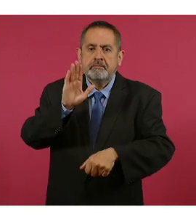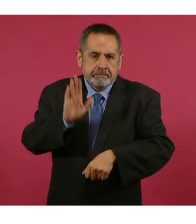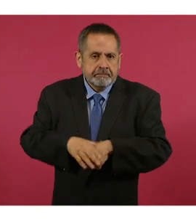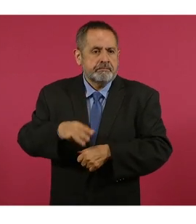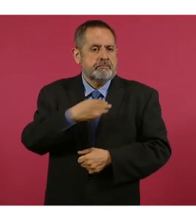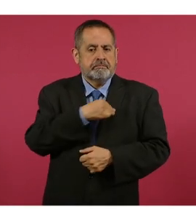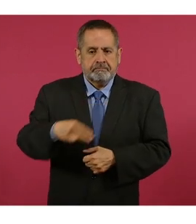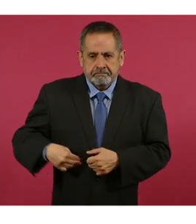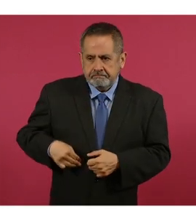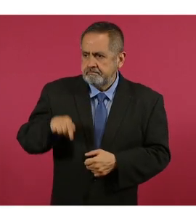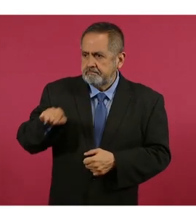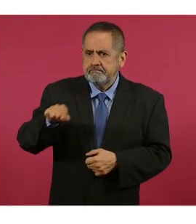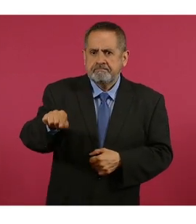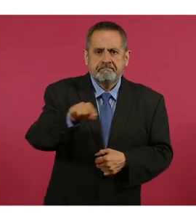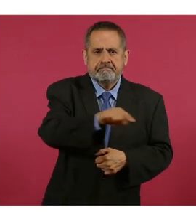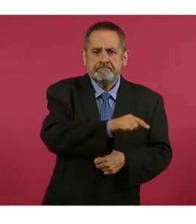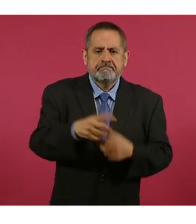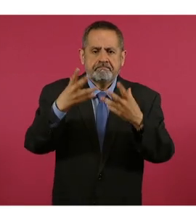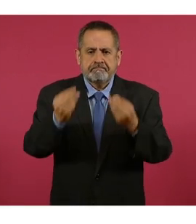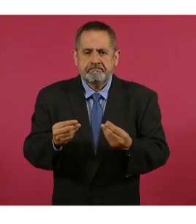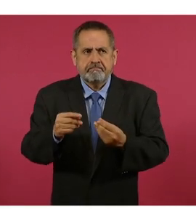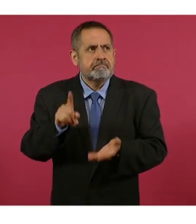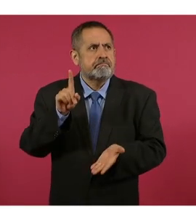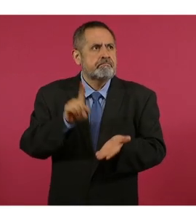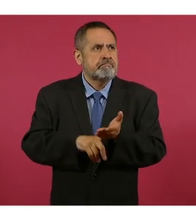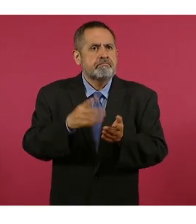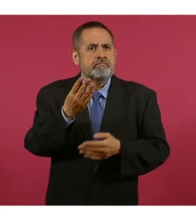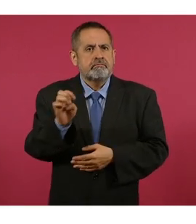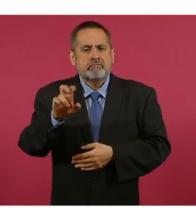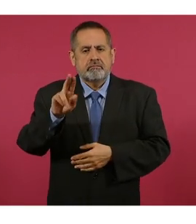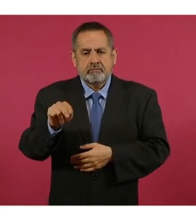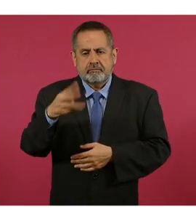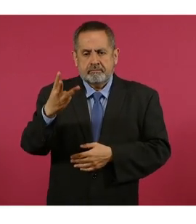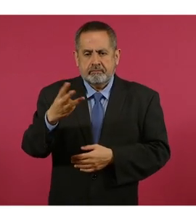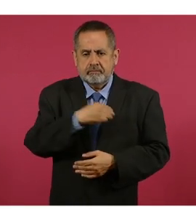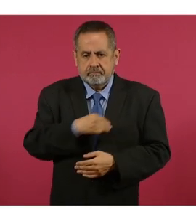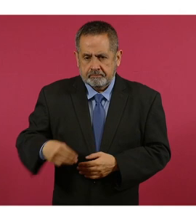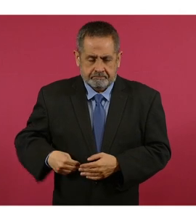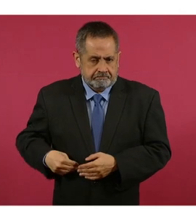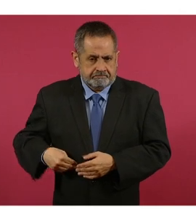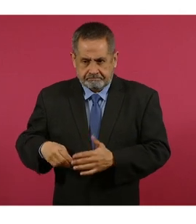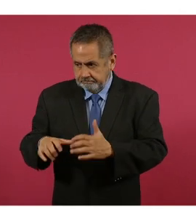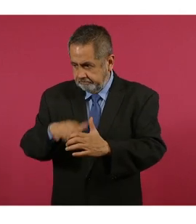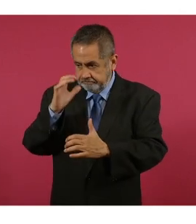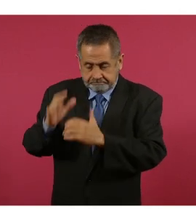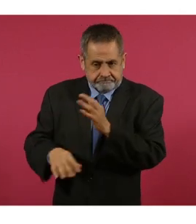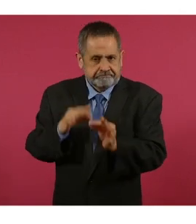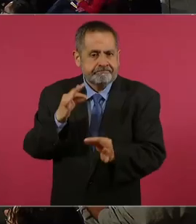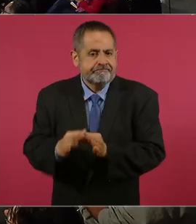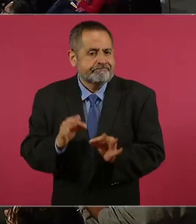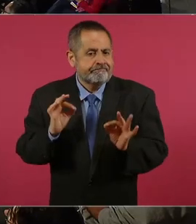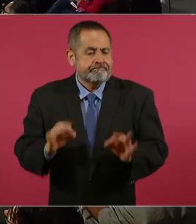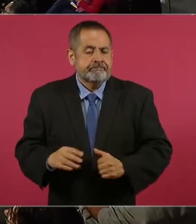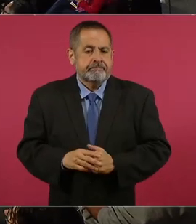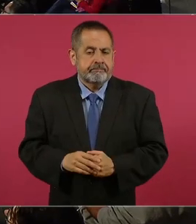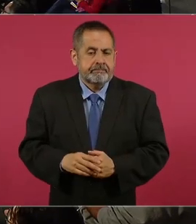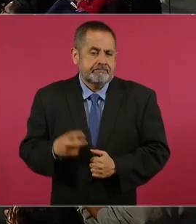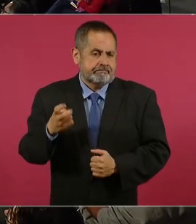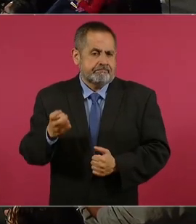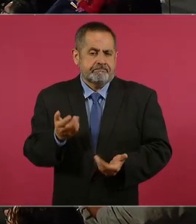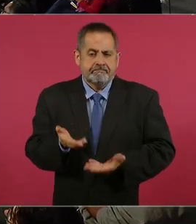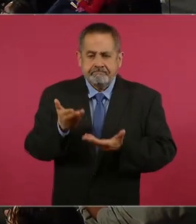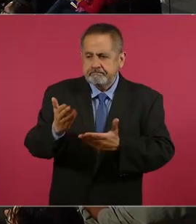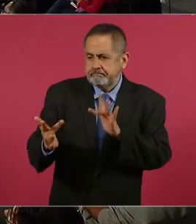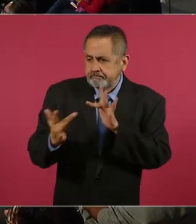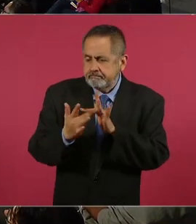municipal, llegando a más de 1,983 municipios al término del proyecto. Con ello, brindamos un servicio